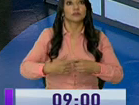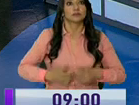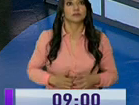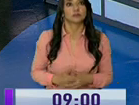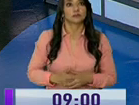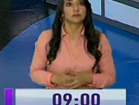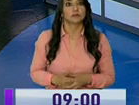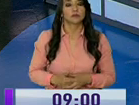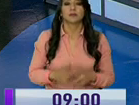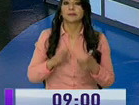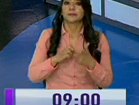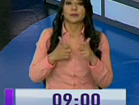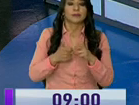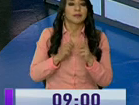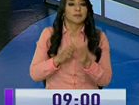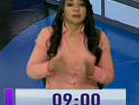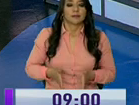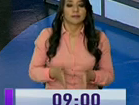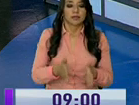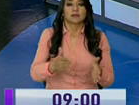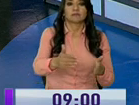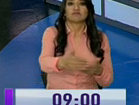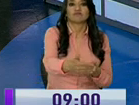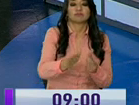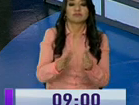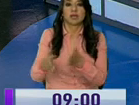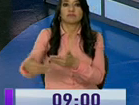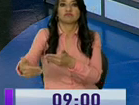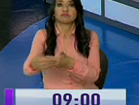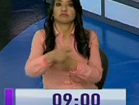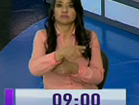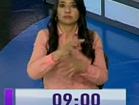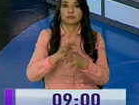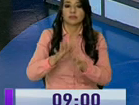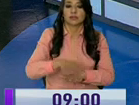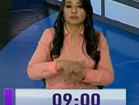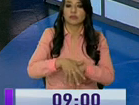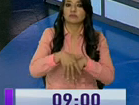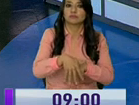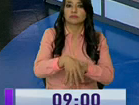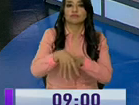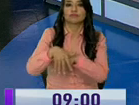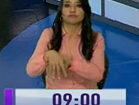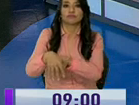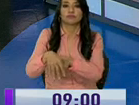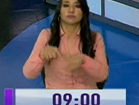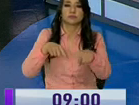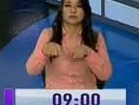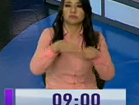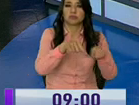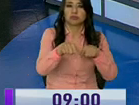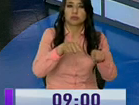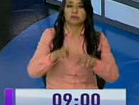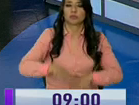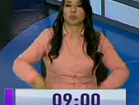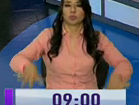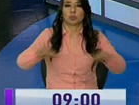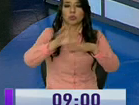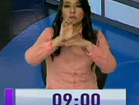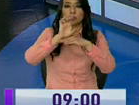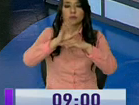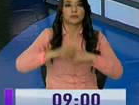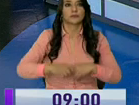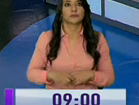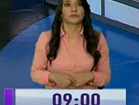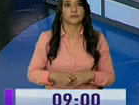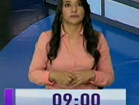se han presentado cierres viales y también desmanes debido a esta paralización de los transportes a nivel